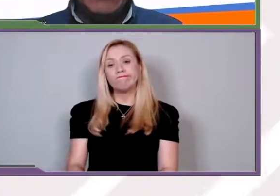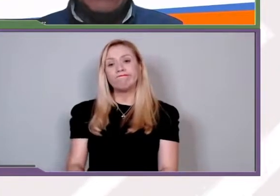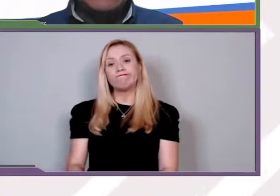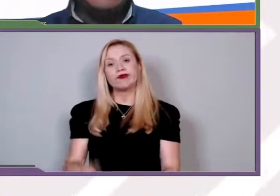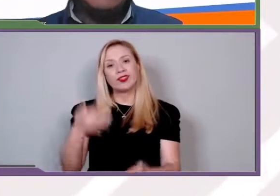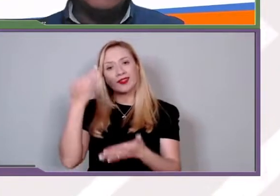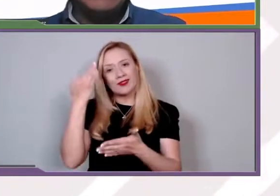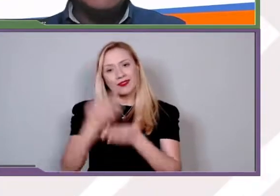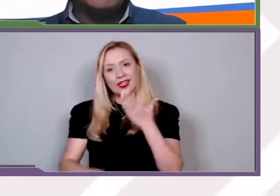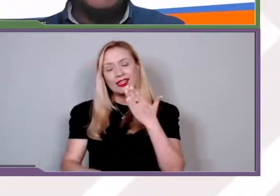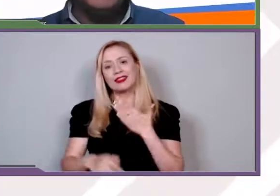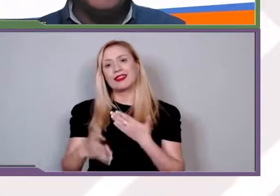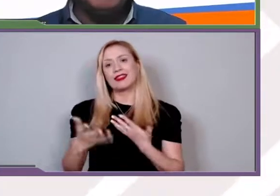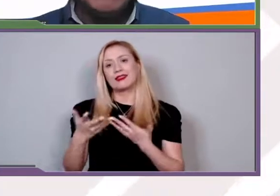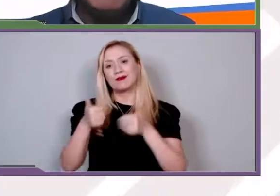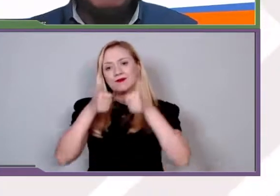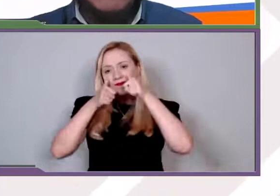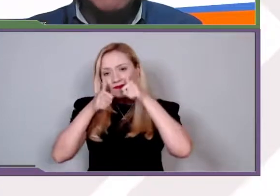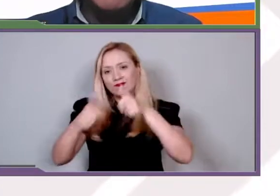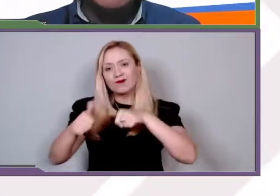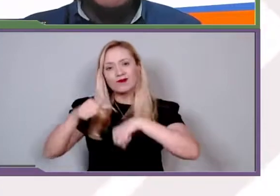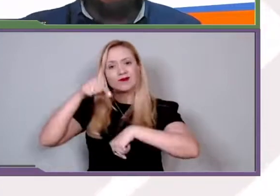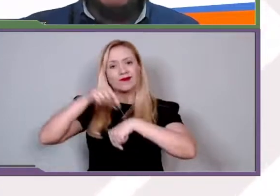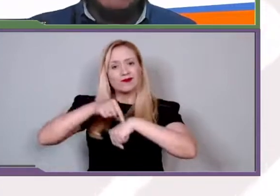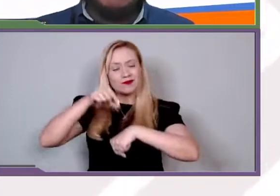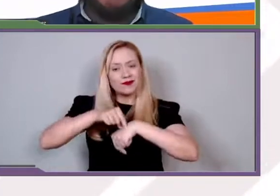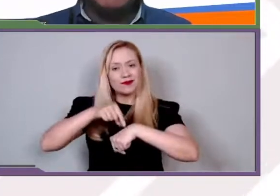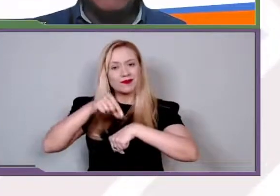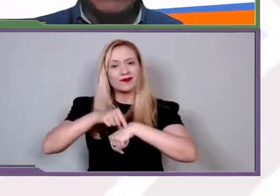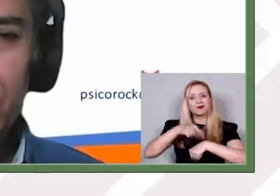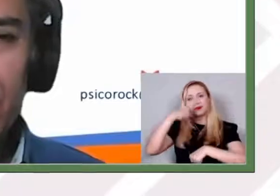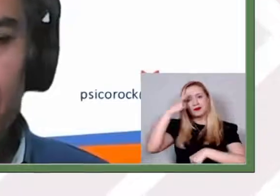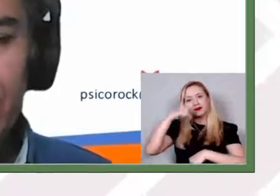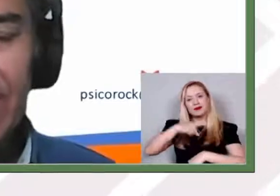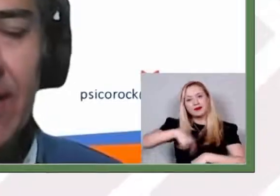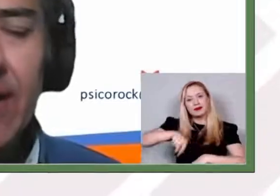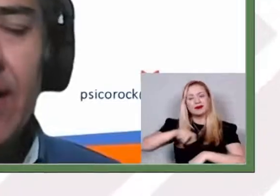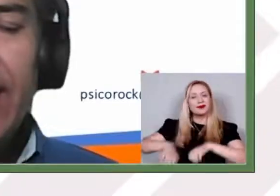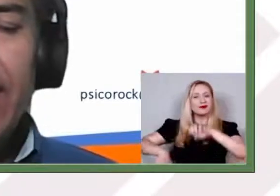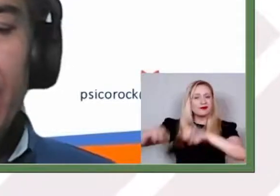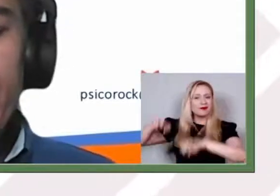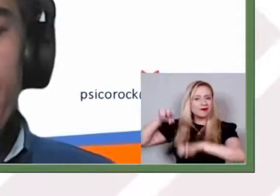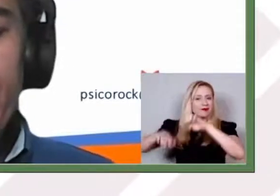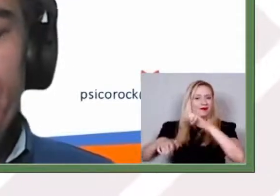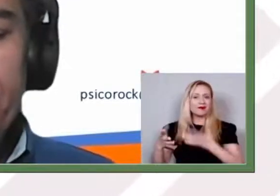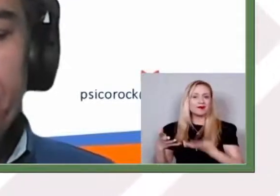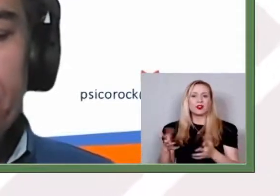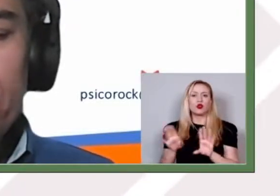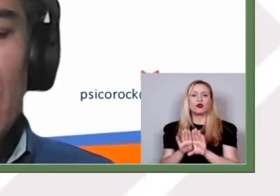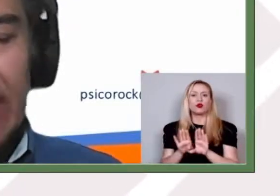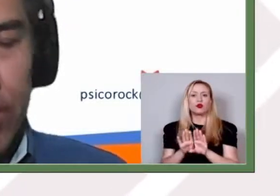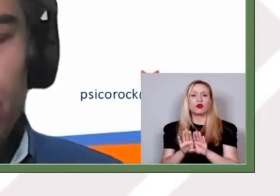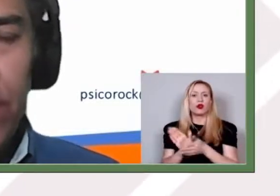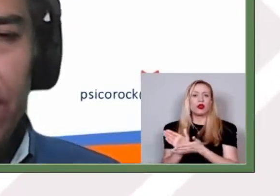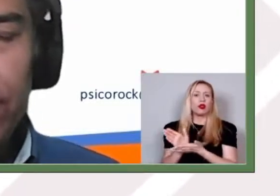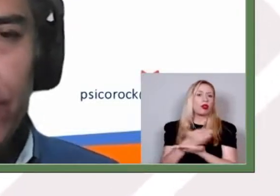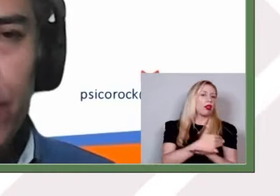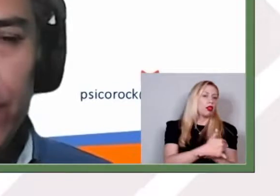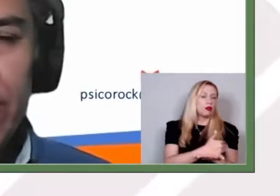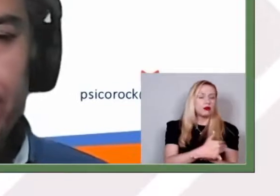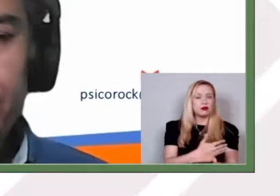estrategia hacia toda la atención médico-sanitaria para las personas mayores. Eh, sí